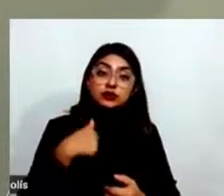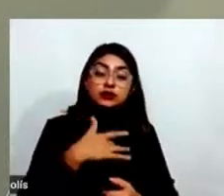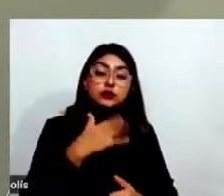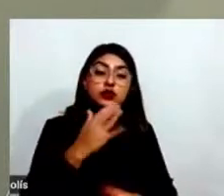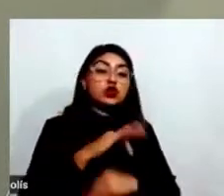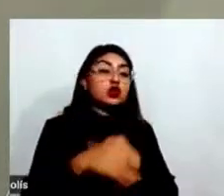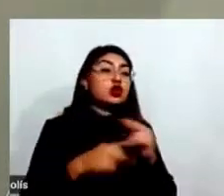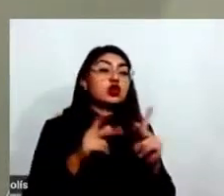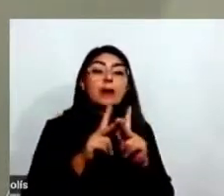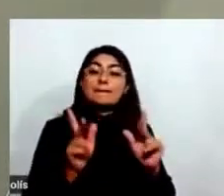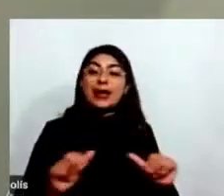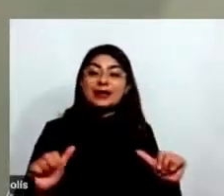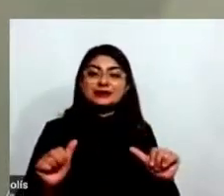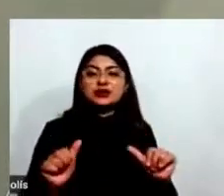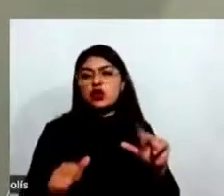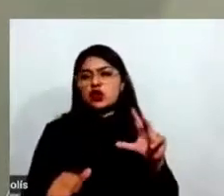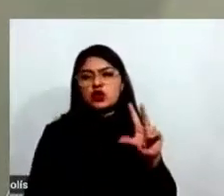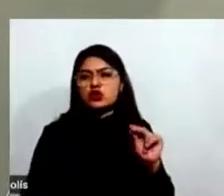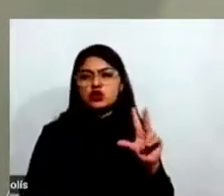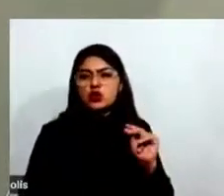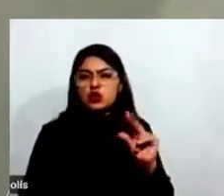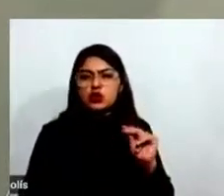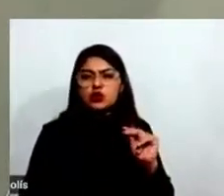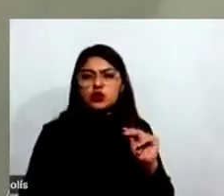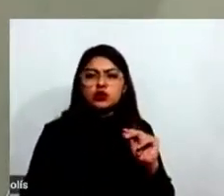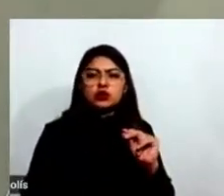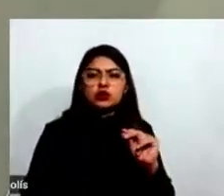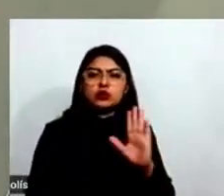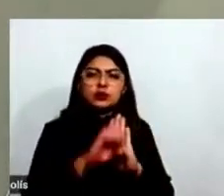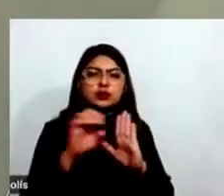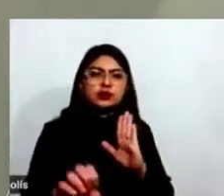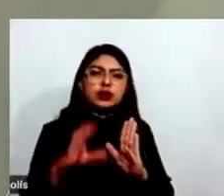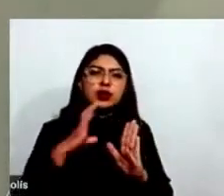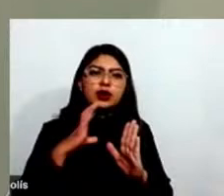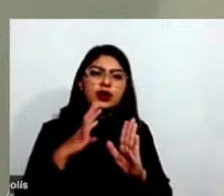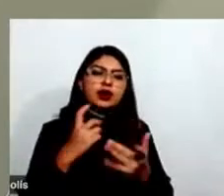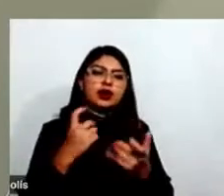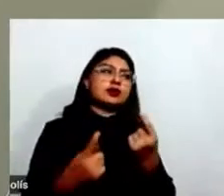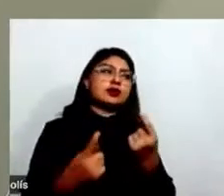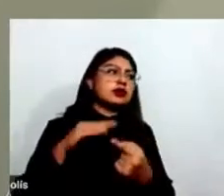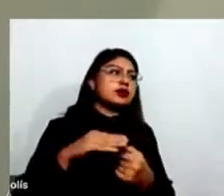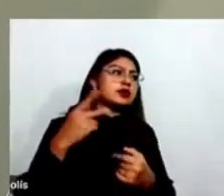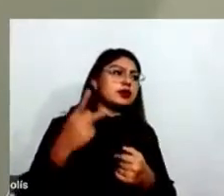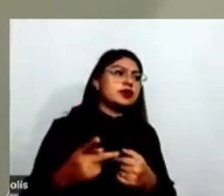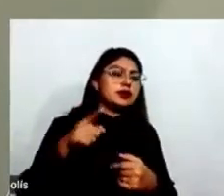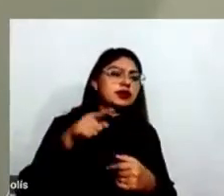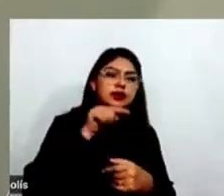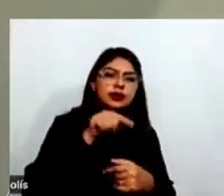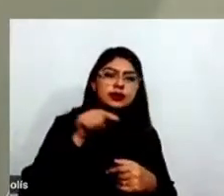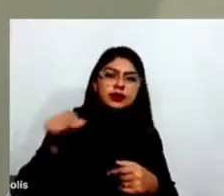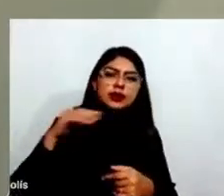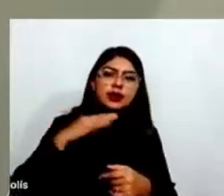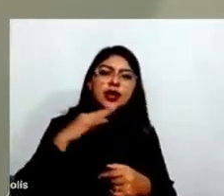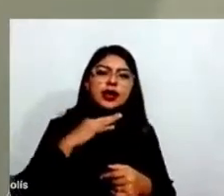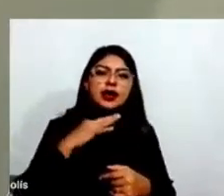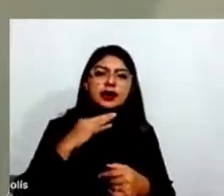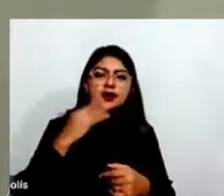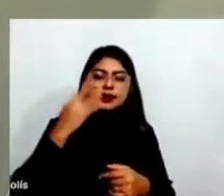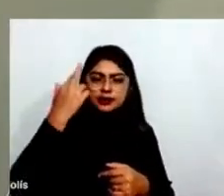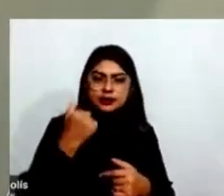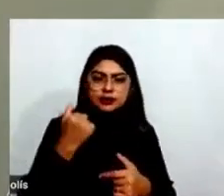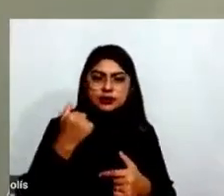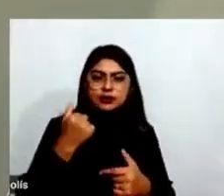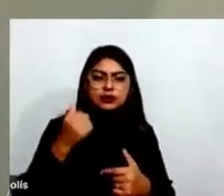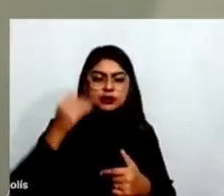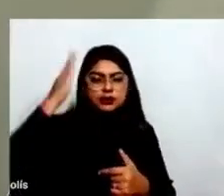todo en ciertos ministerios públicos que están integrados más a la rama ejecutiva, y también pensemos, por ejemplo, la idea